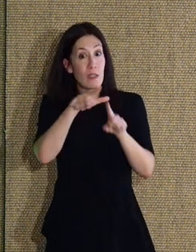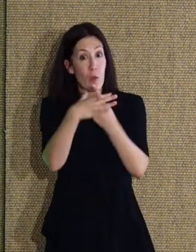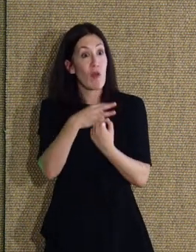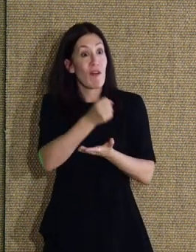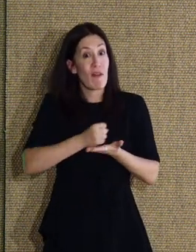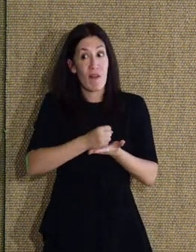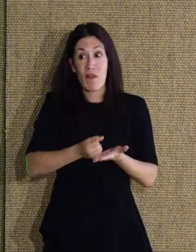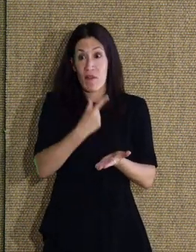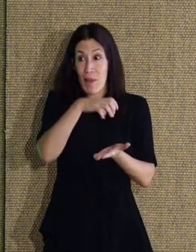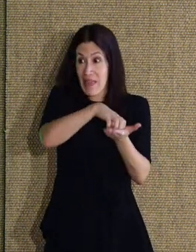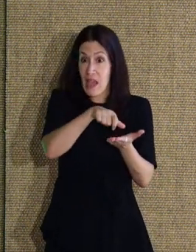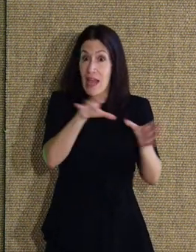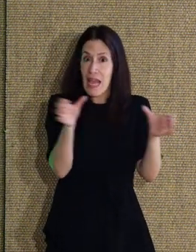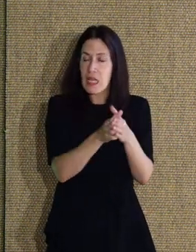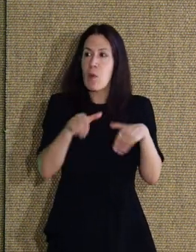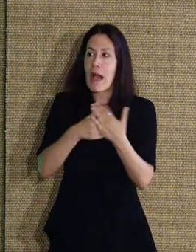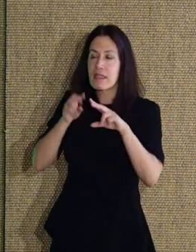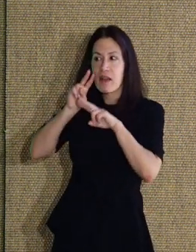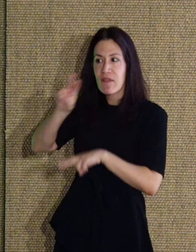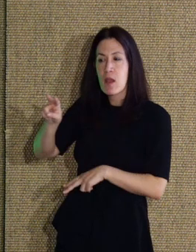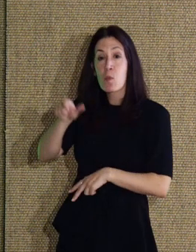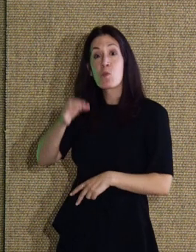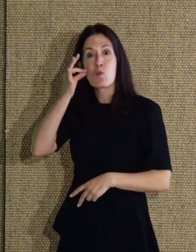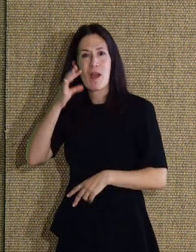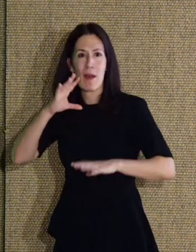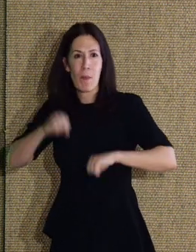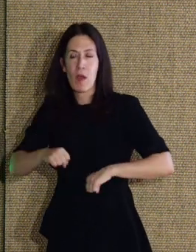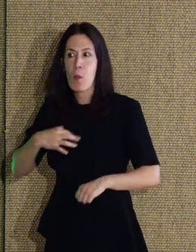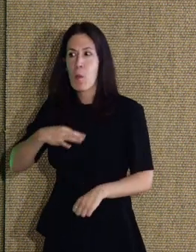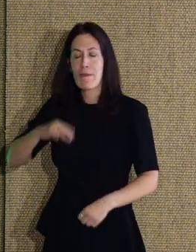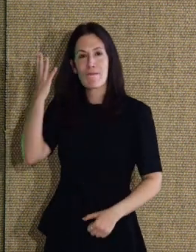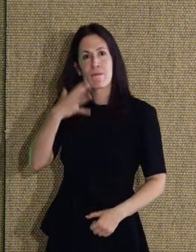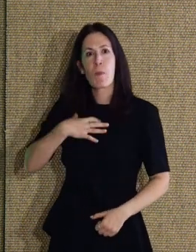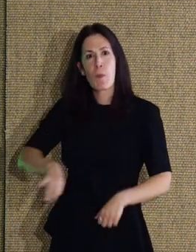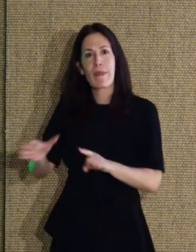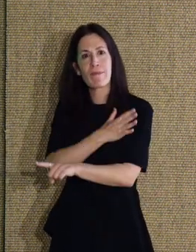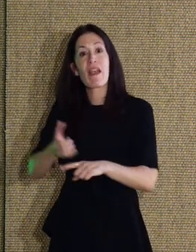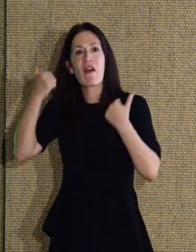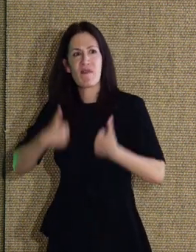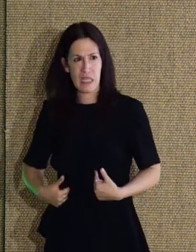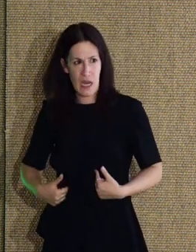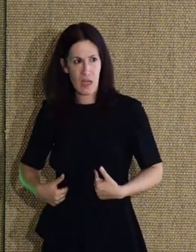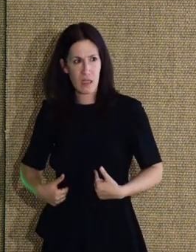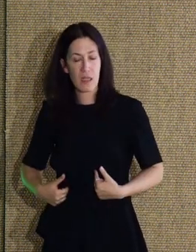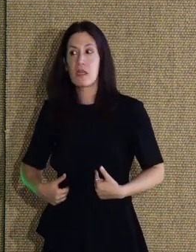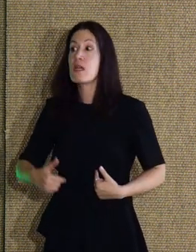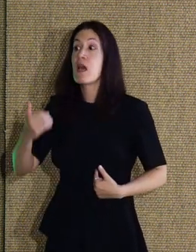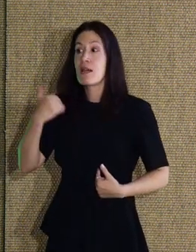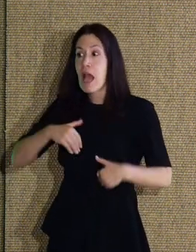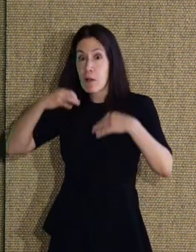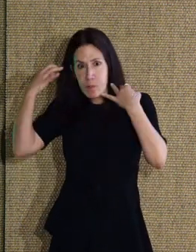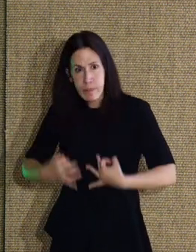farmacia el equipo ha detectado a una mujer mayor posible víctima de violencia física y cuando ya lo